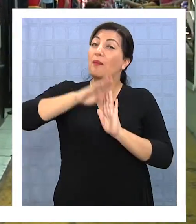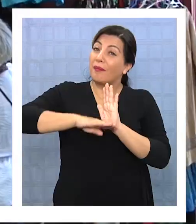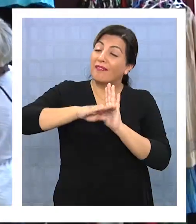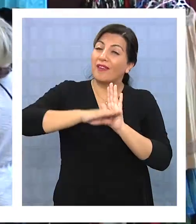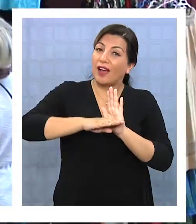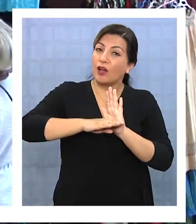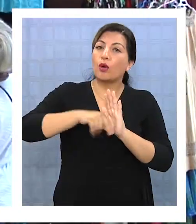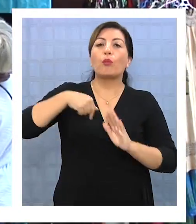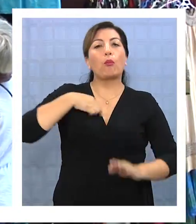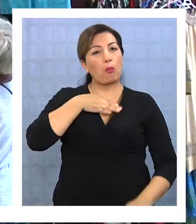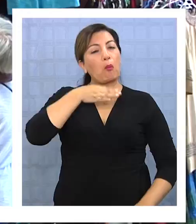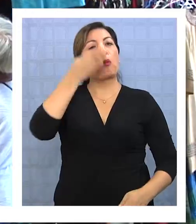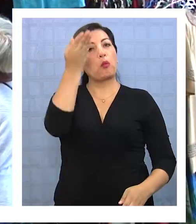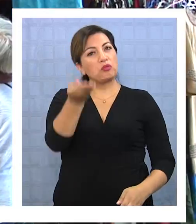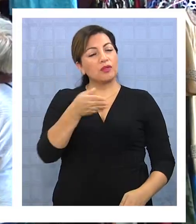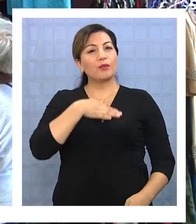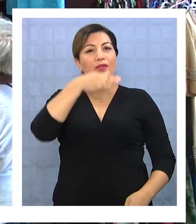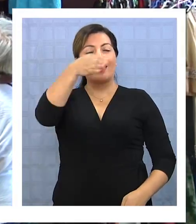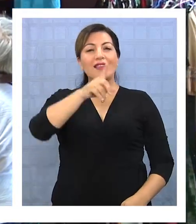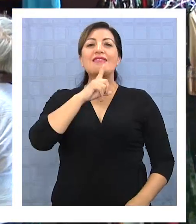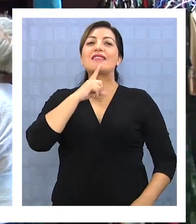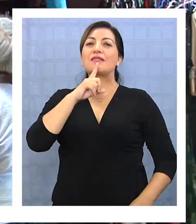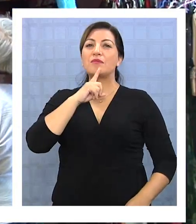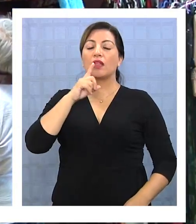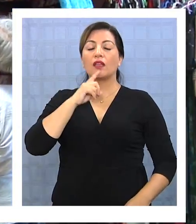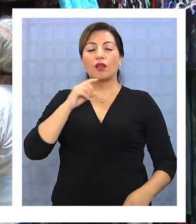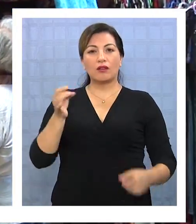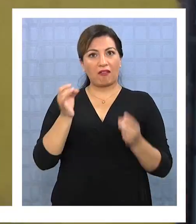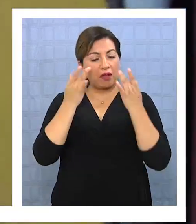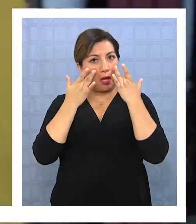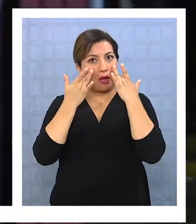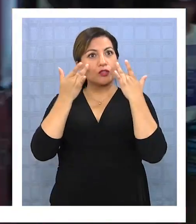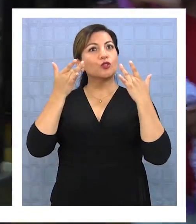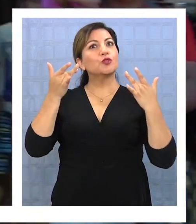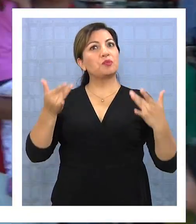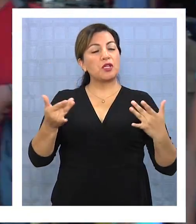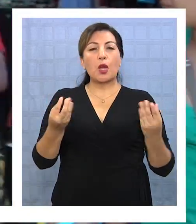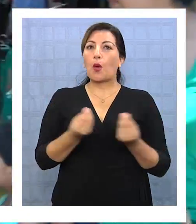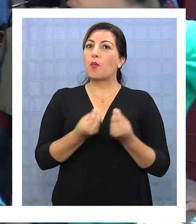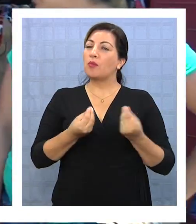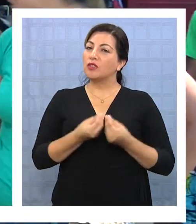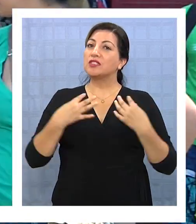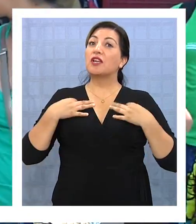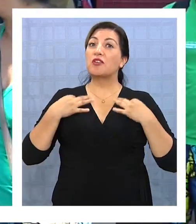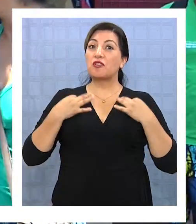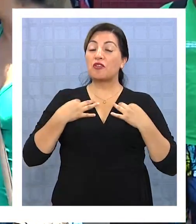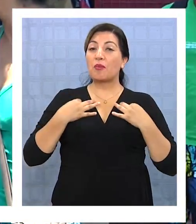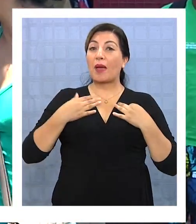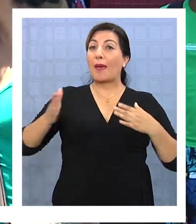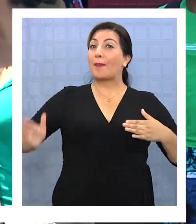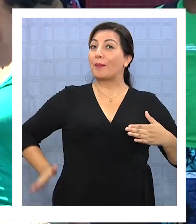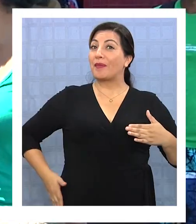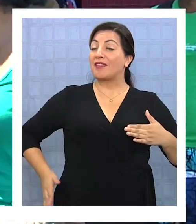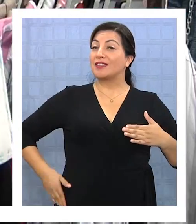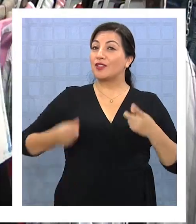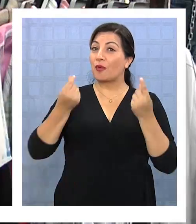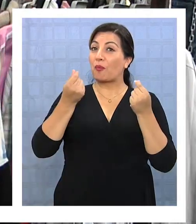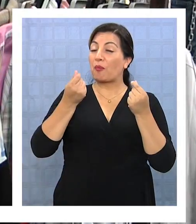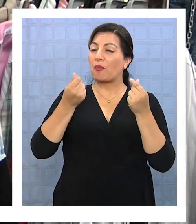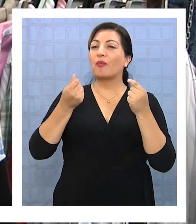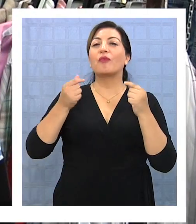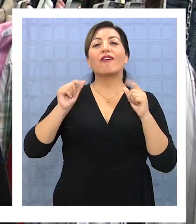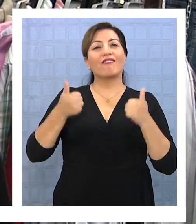visite las dependencias del terminal agro. Se llevará una grata sorpresa, muchas prendas y su bolsillo se lo agradecerá.